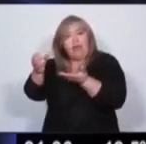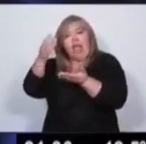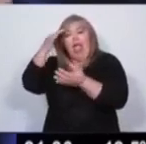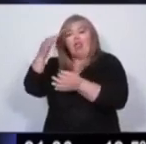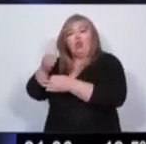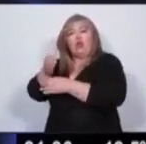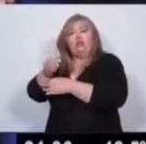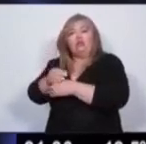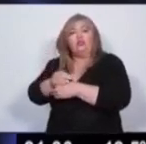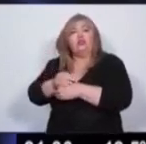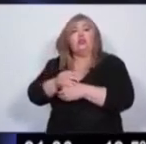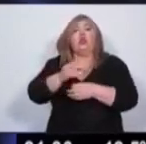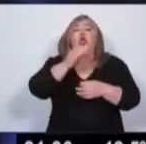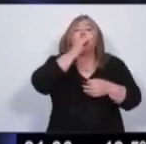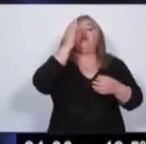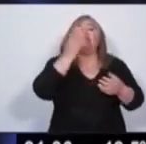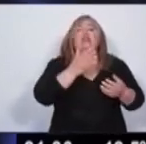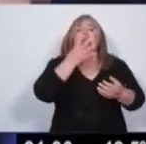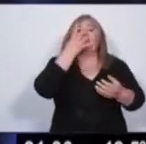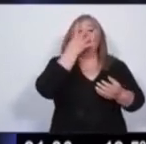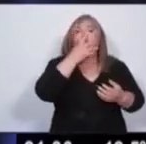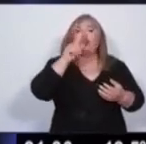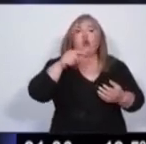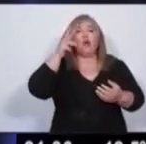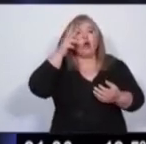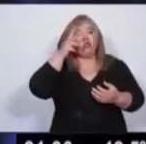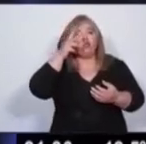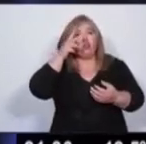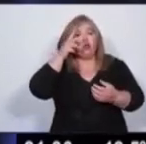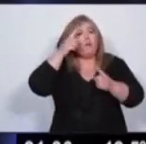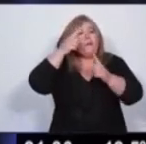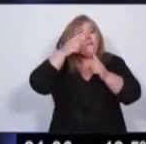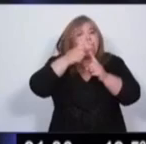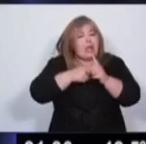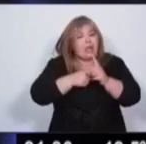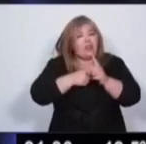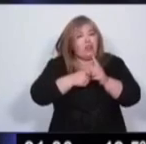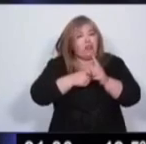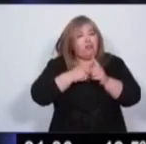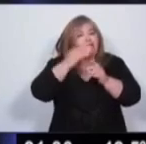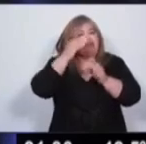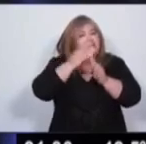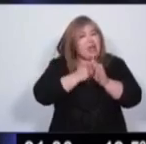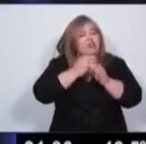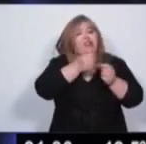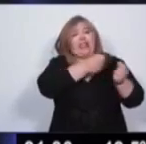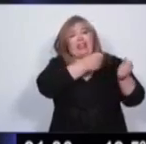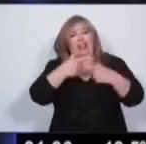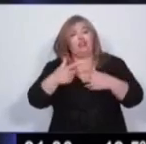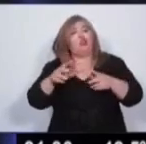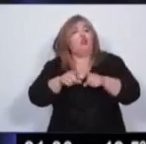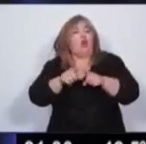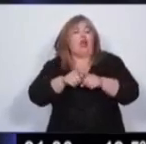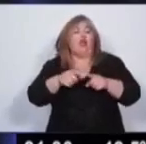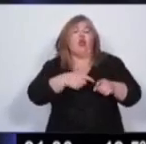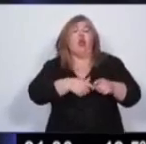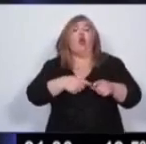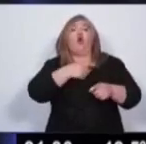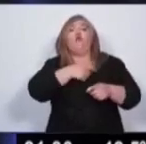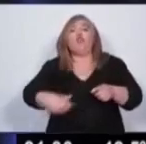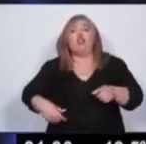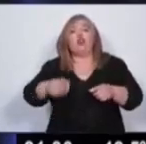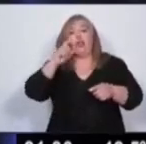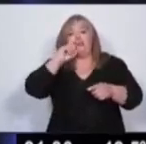destinando el 4,8%, una décima menos que el peor año del gobierno de Mauricio macri sino es fácil hacer propuestas